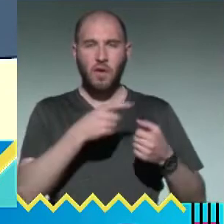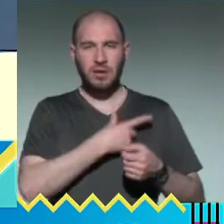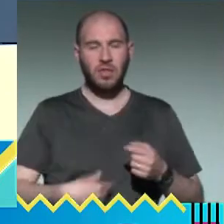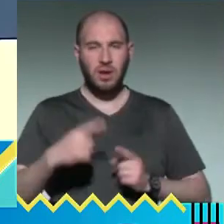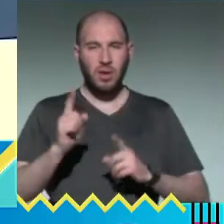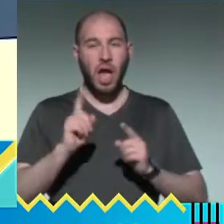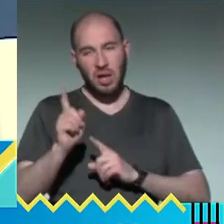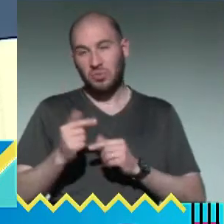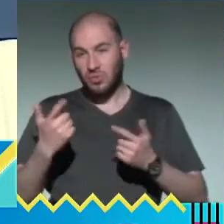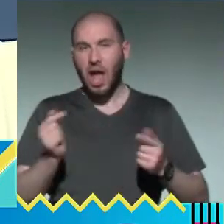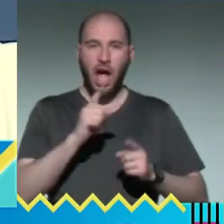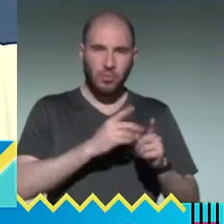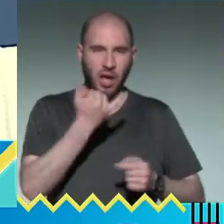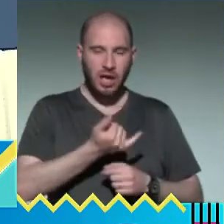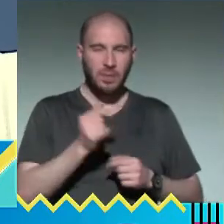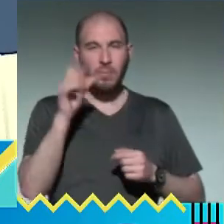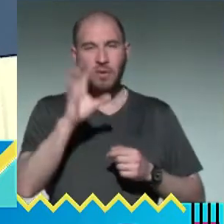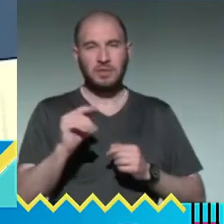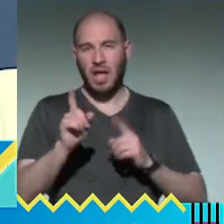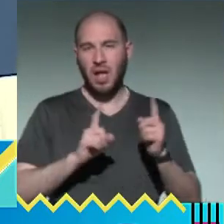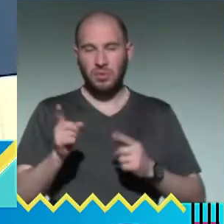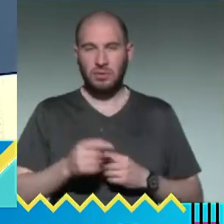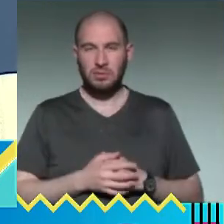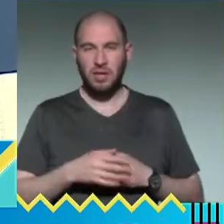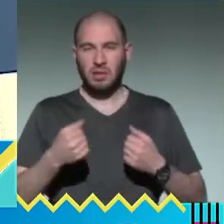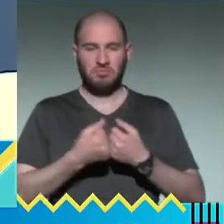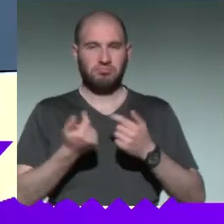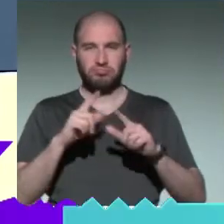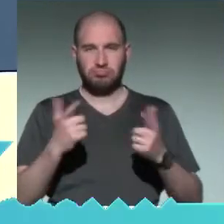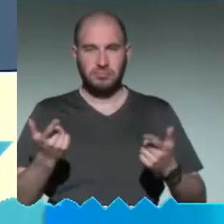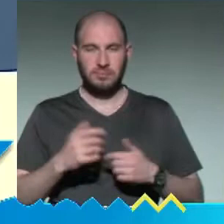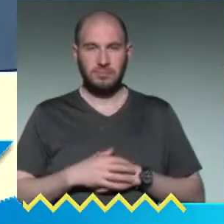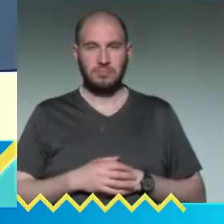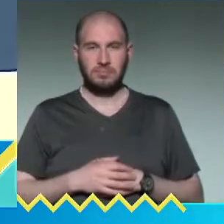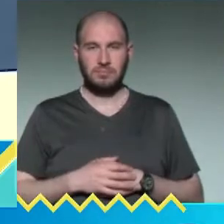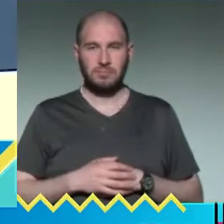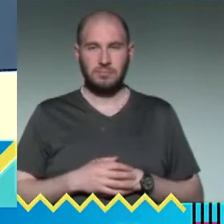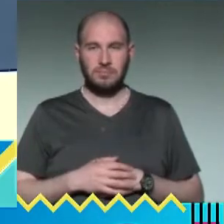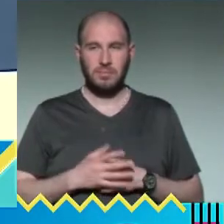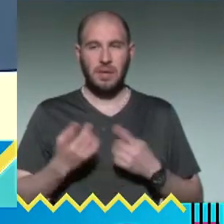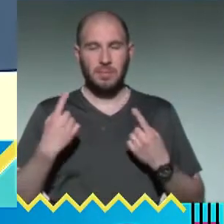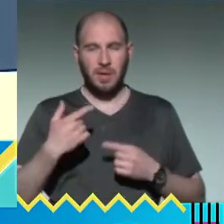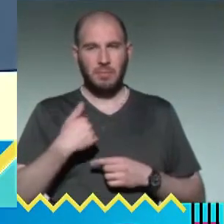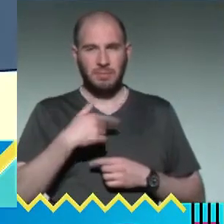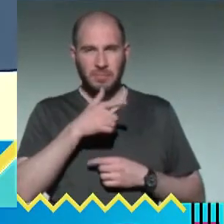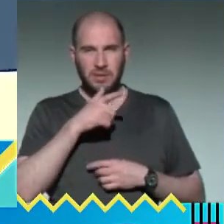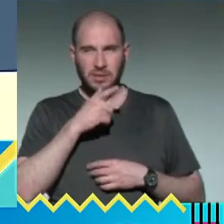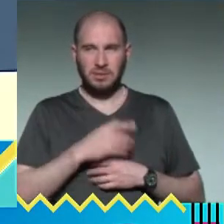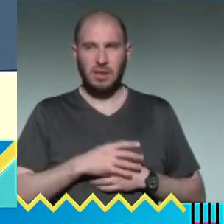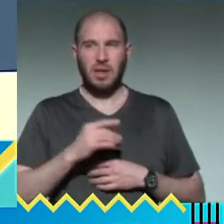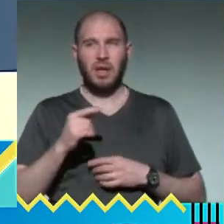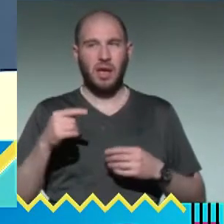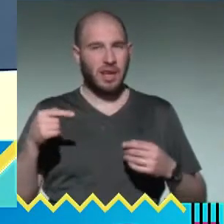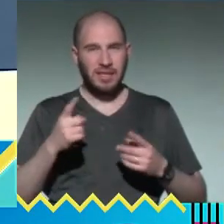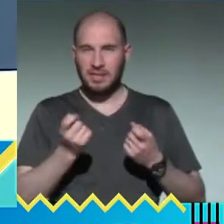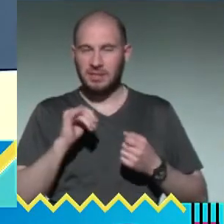gobernadores, algunos que no. Específicamente algunas provincias no están muy de acuerdo con eso. Pero yo creo que en algún